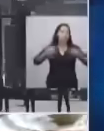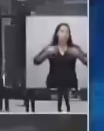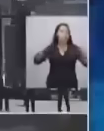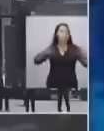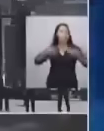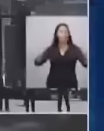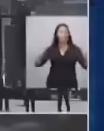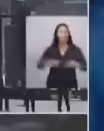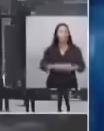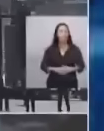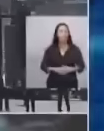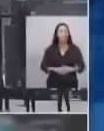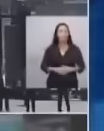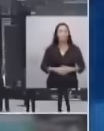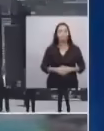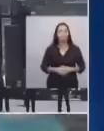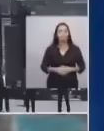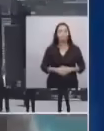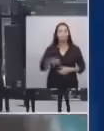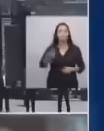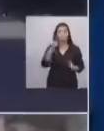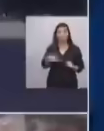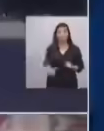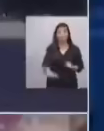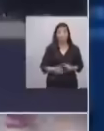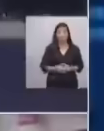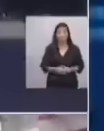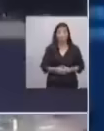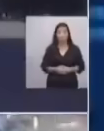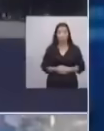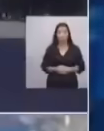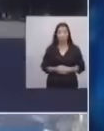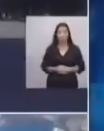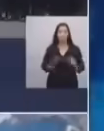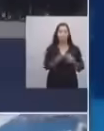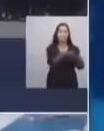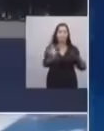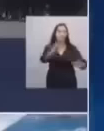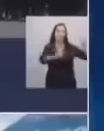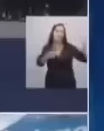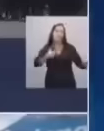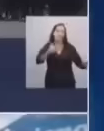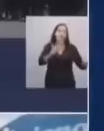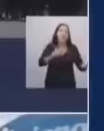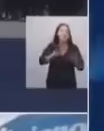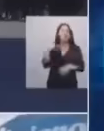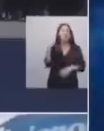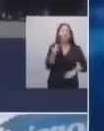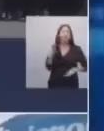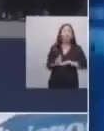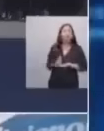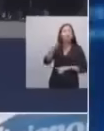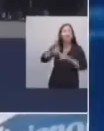gracias por estar siempre presente Diego y también al equipo lo acompaña agradecido gracias